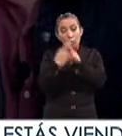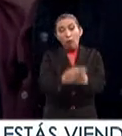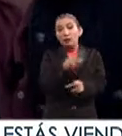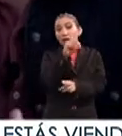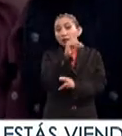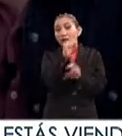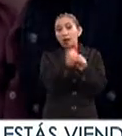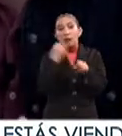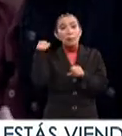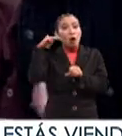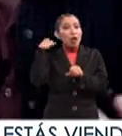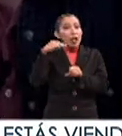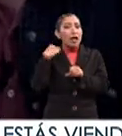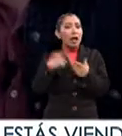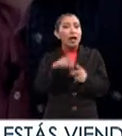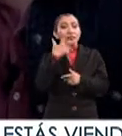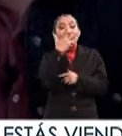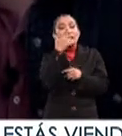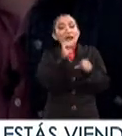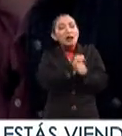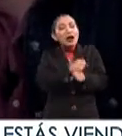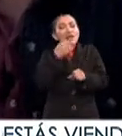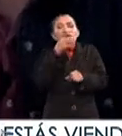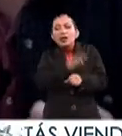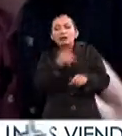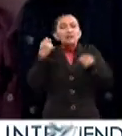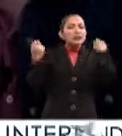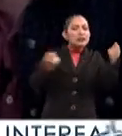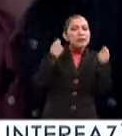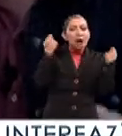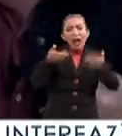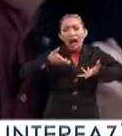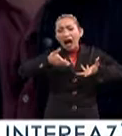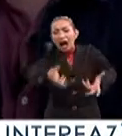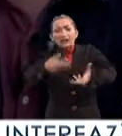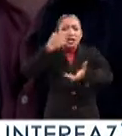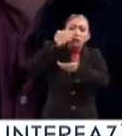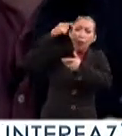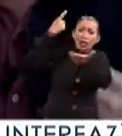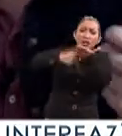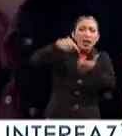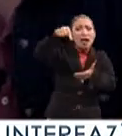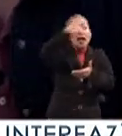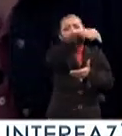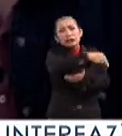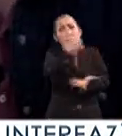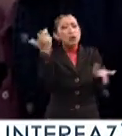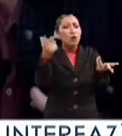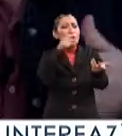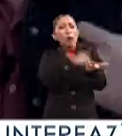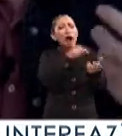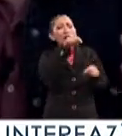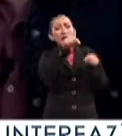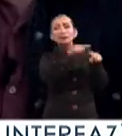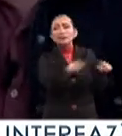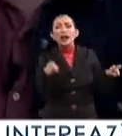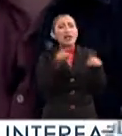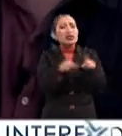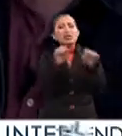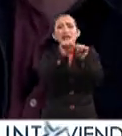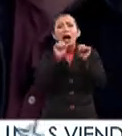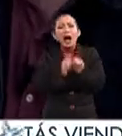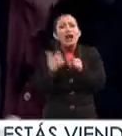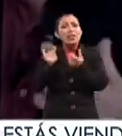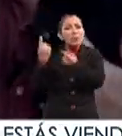número 30 a Morelia en 3 semanas de una fiesta, de un festival que está en la calle, que está en las escuelas, que está en las tenencias, que está por supuesto en las salas